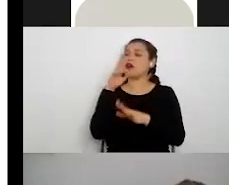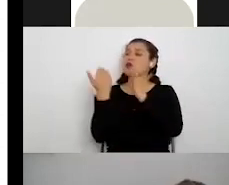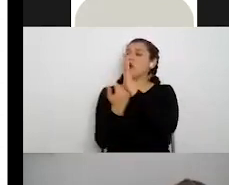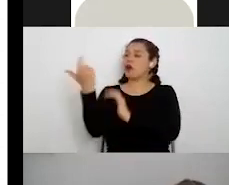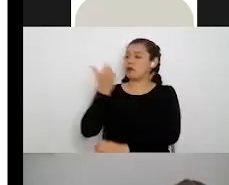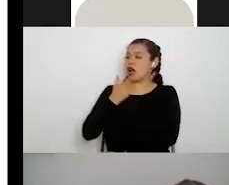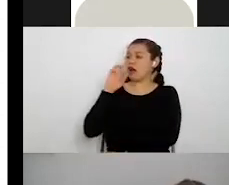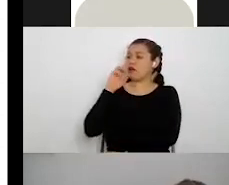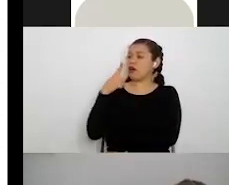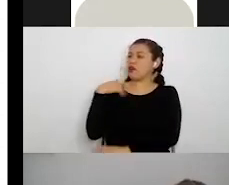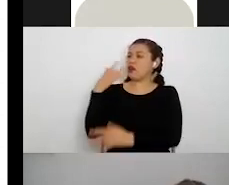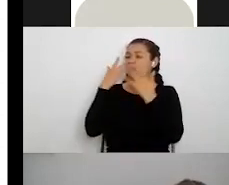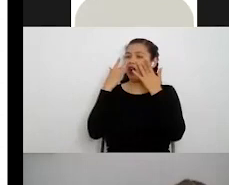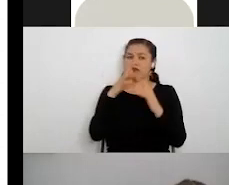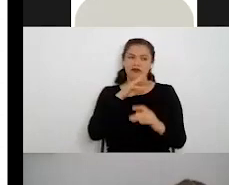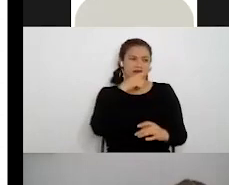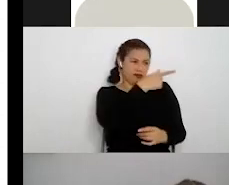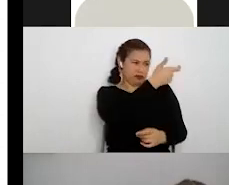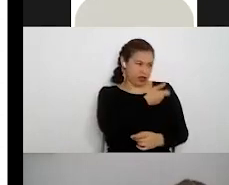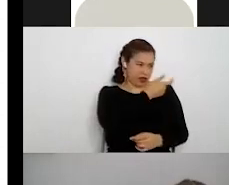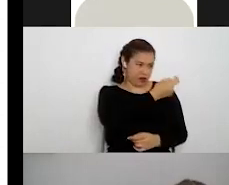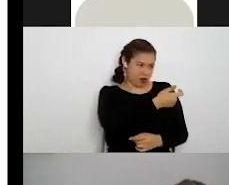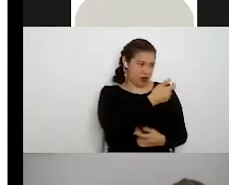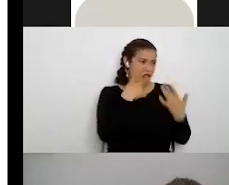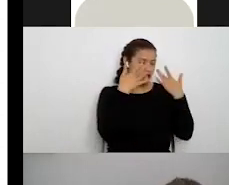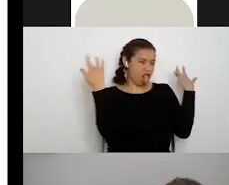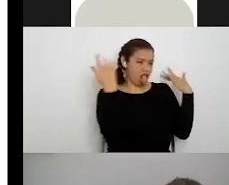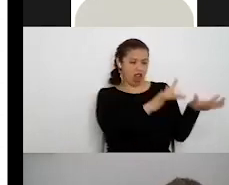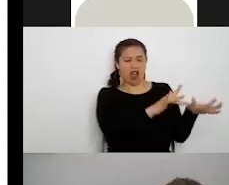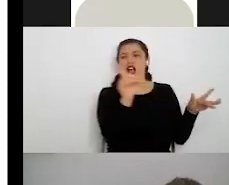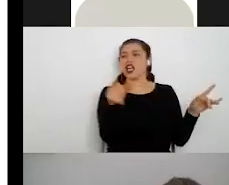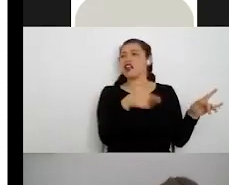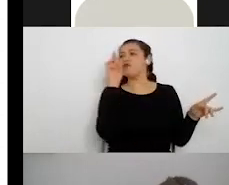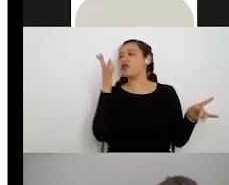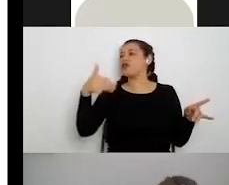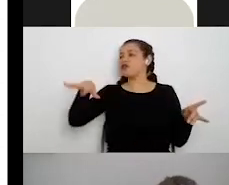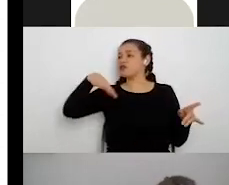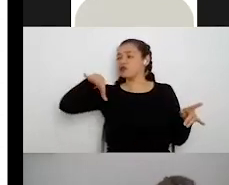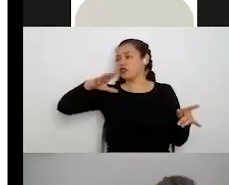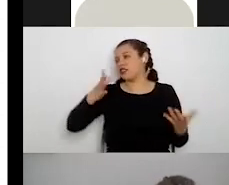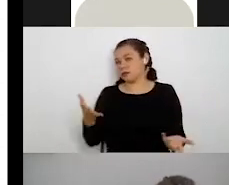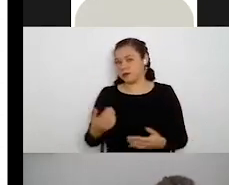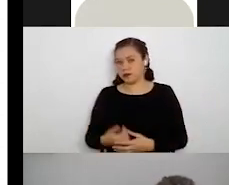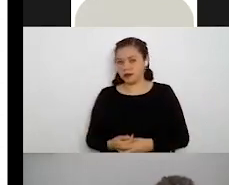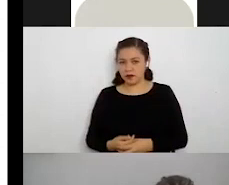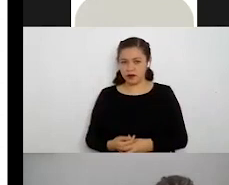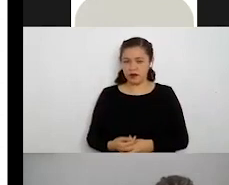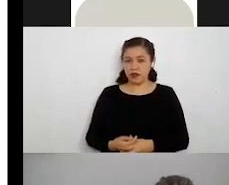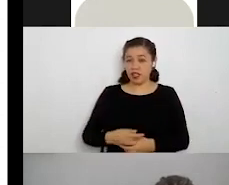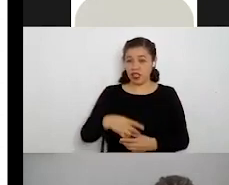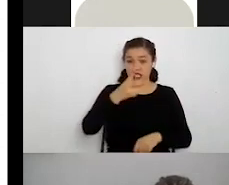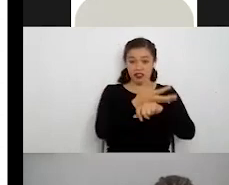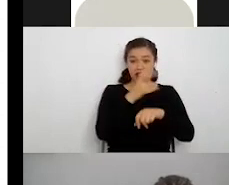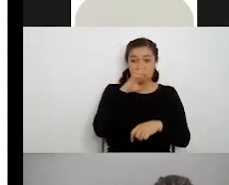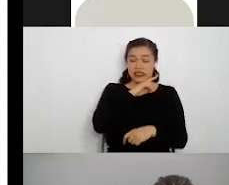pagado. Entonces, este fenómeno les preocupa a los Estados Unidos, pero es algo que existe en